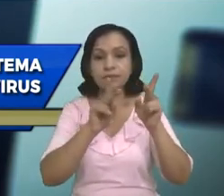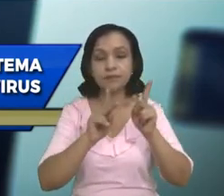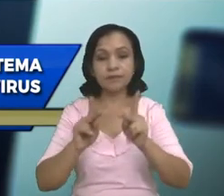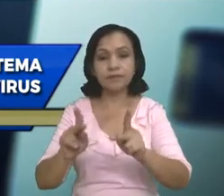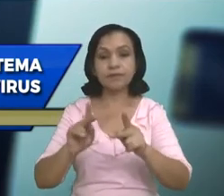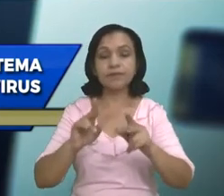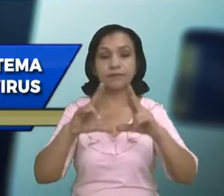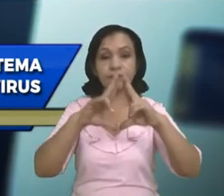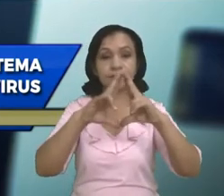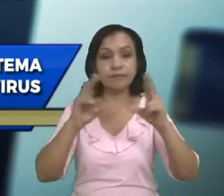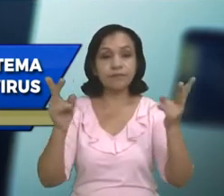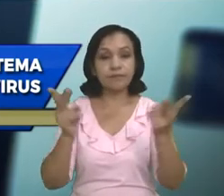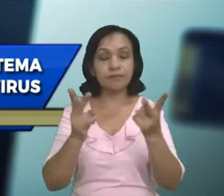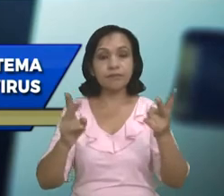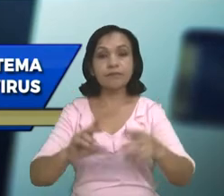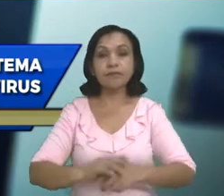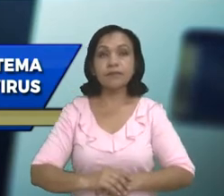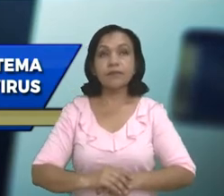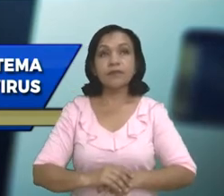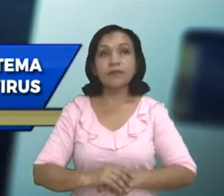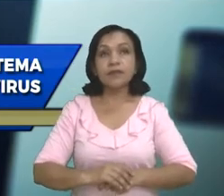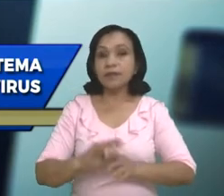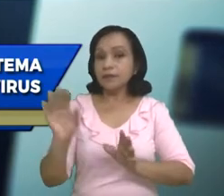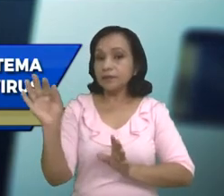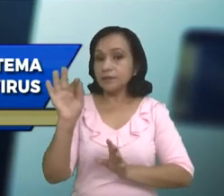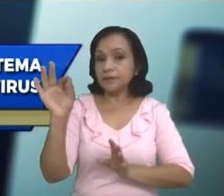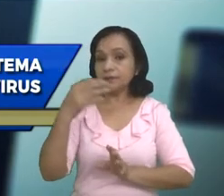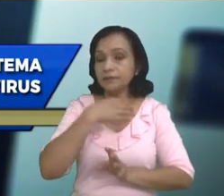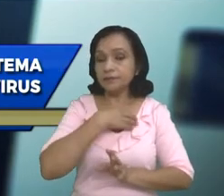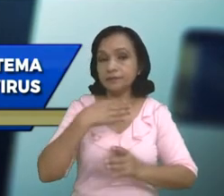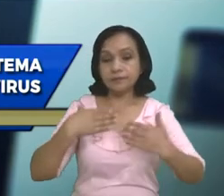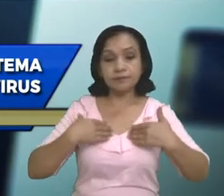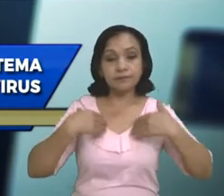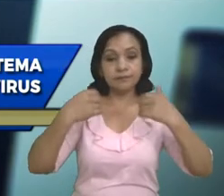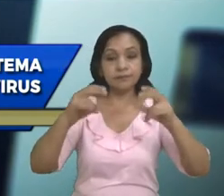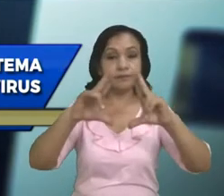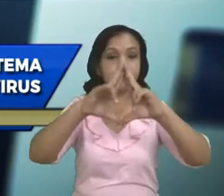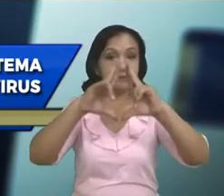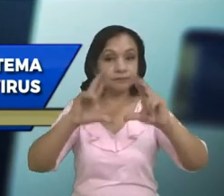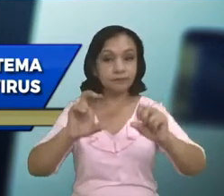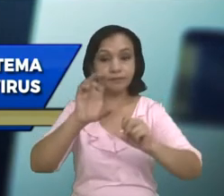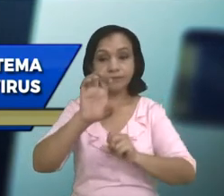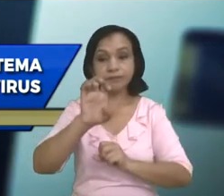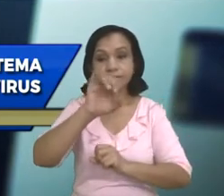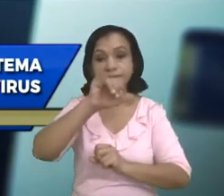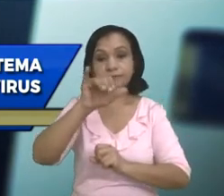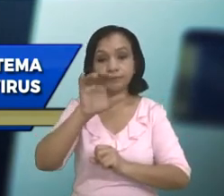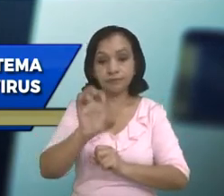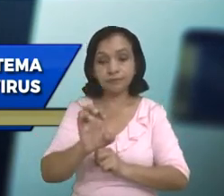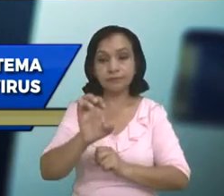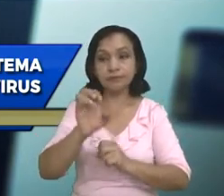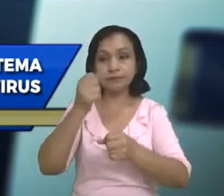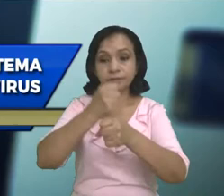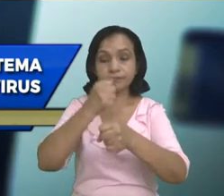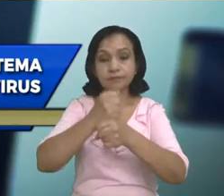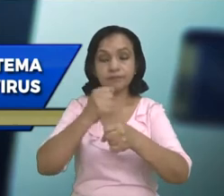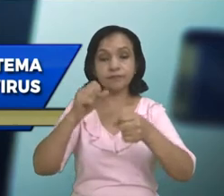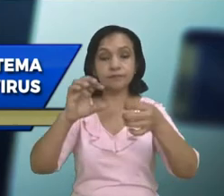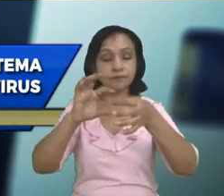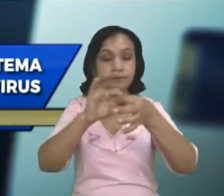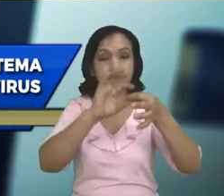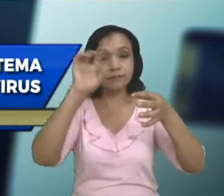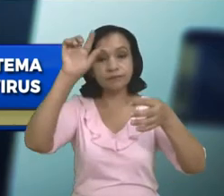nicaragüense y sin duda una característica del sistema de salud nicaragüense y de los ejes de trabajo del gobierno reconciliación línea nacional en términos